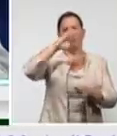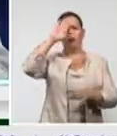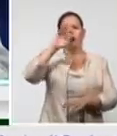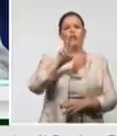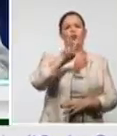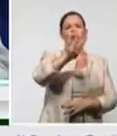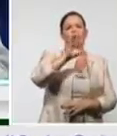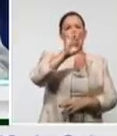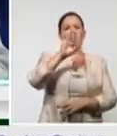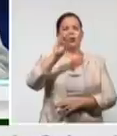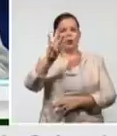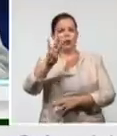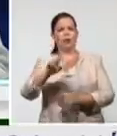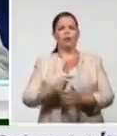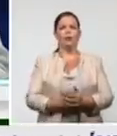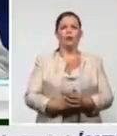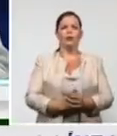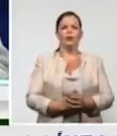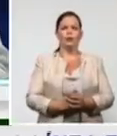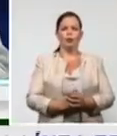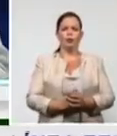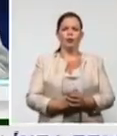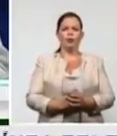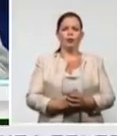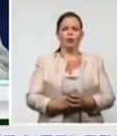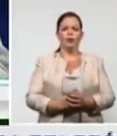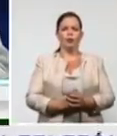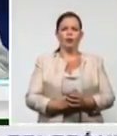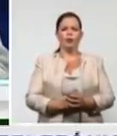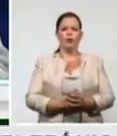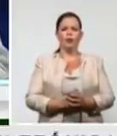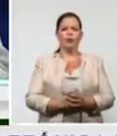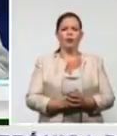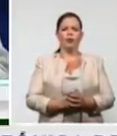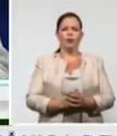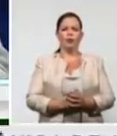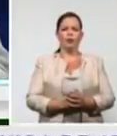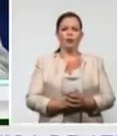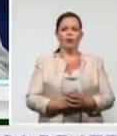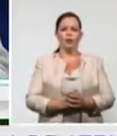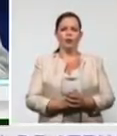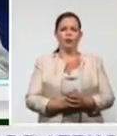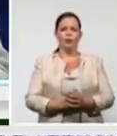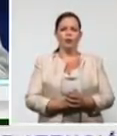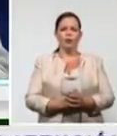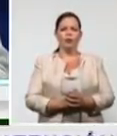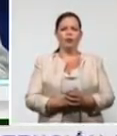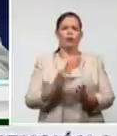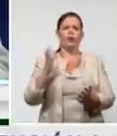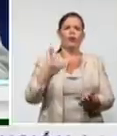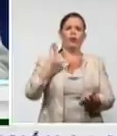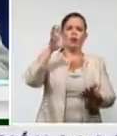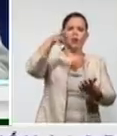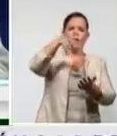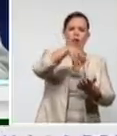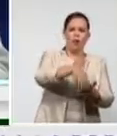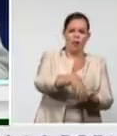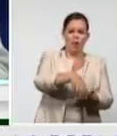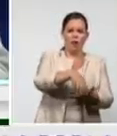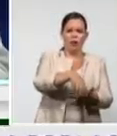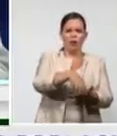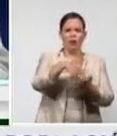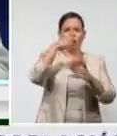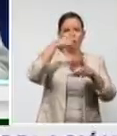283, en el Centro de Ingeniería Molecular 24, se incorporó